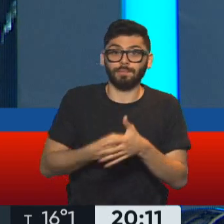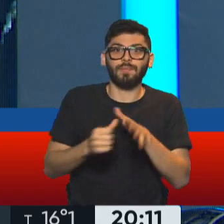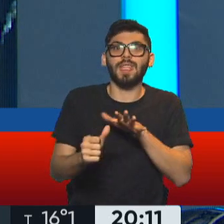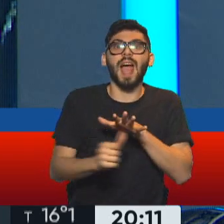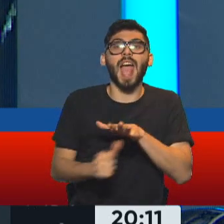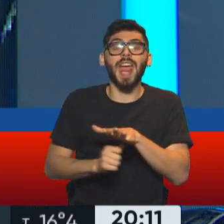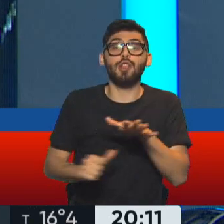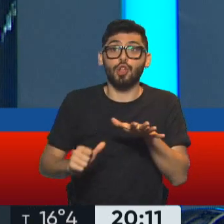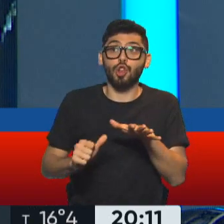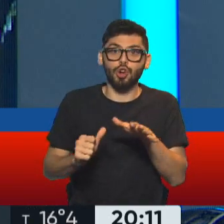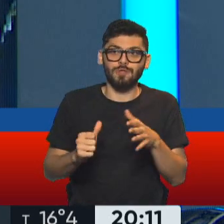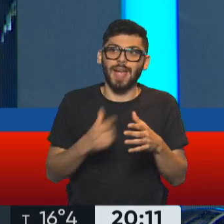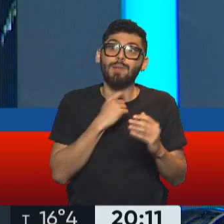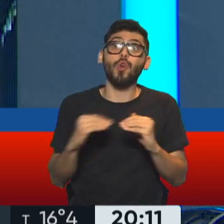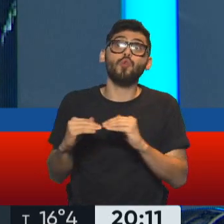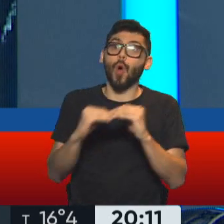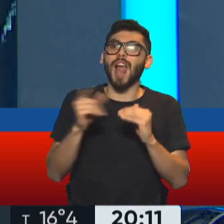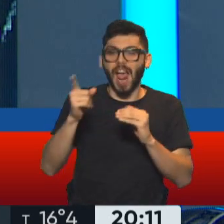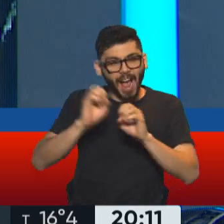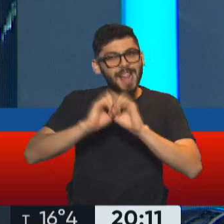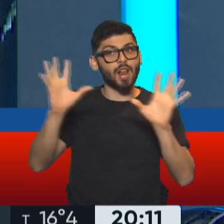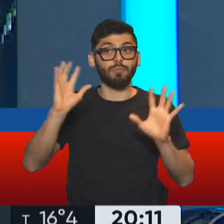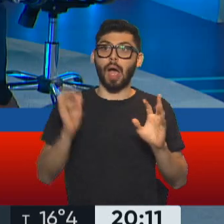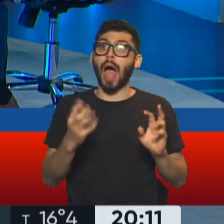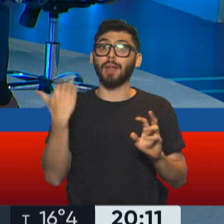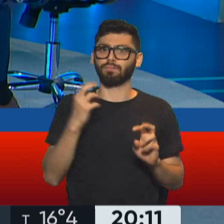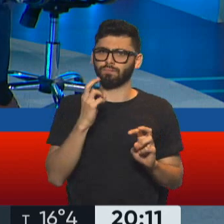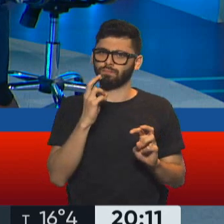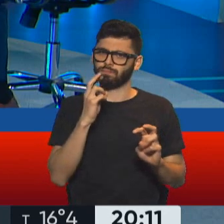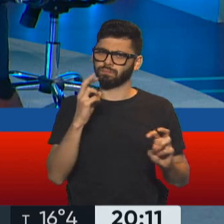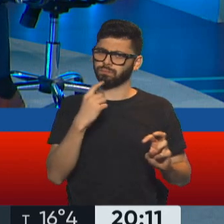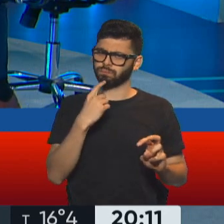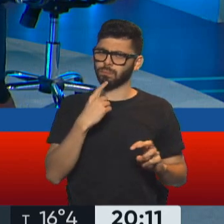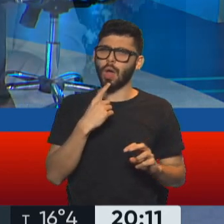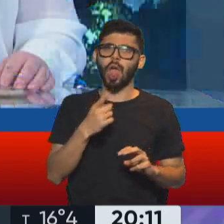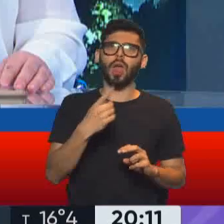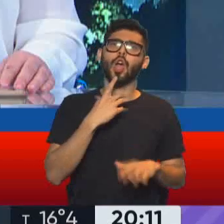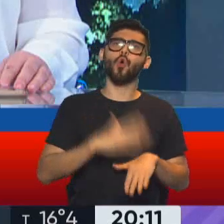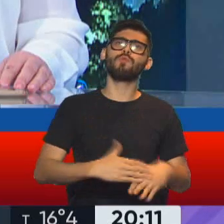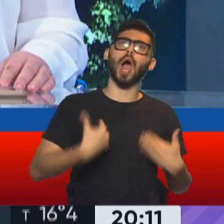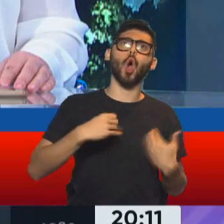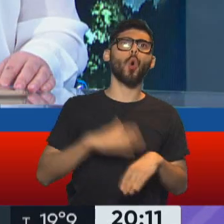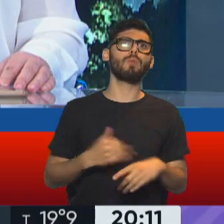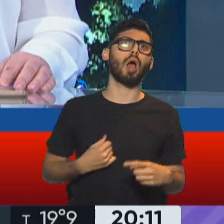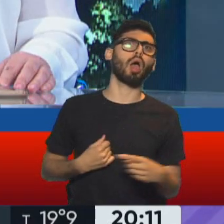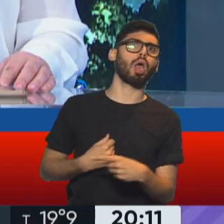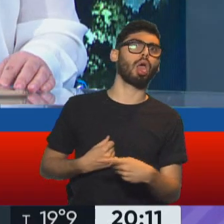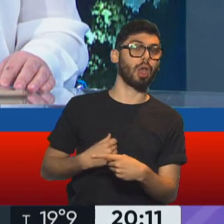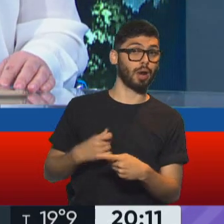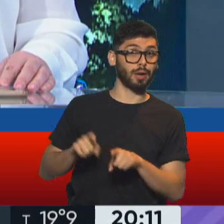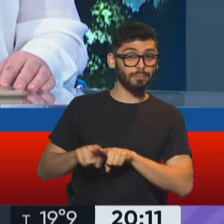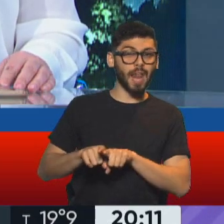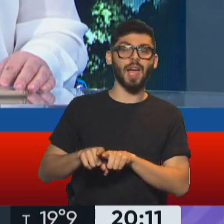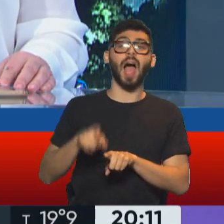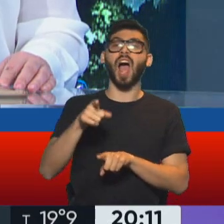fue importante aclarar. No es cierto que fue lo que hizo ruido si realmente él tenía la responsabilidad o si se le echaba a su compañera. Me parece que necesitábamos